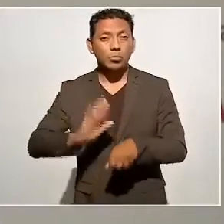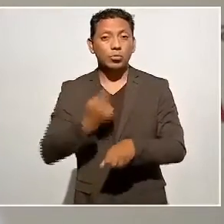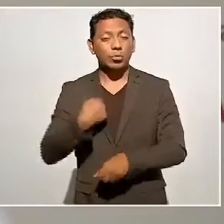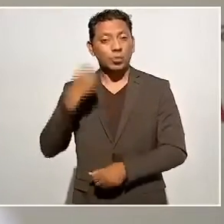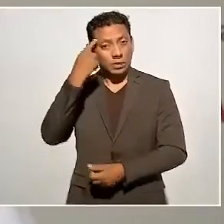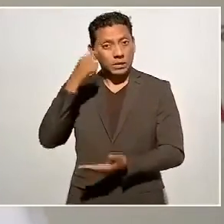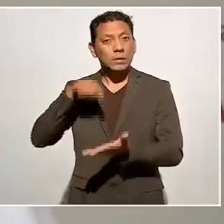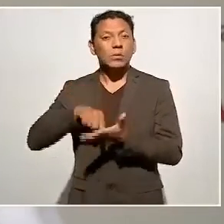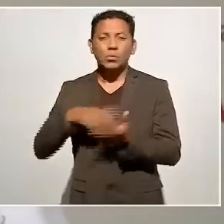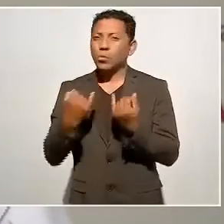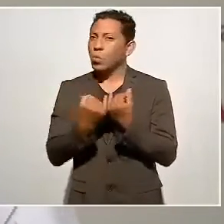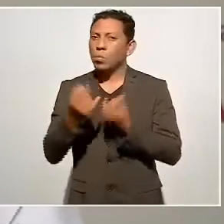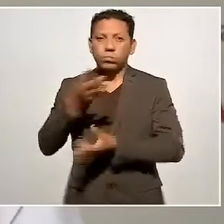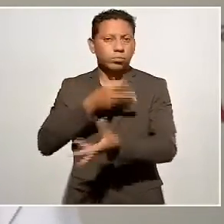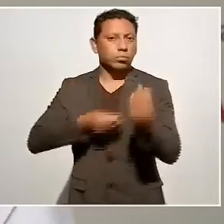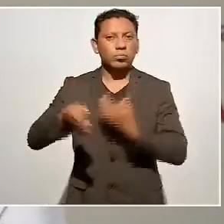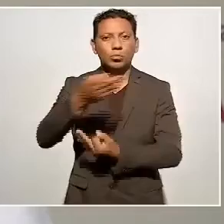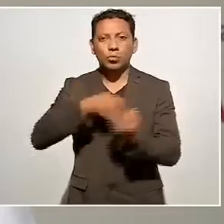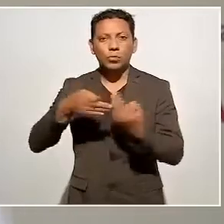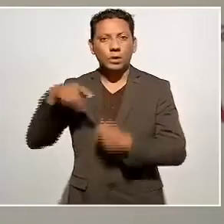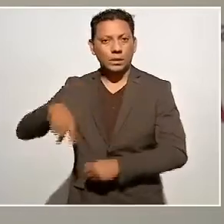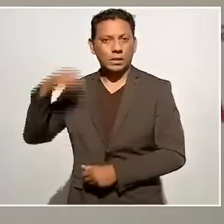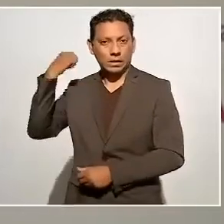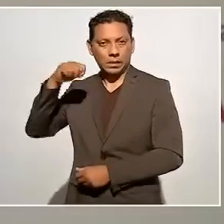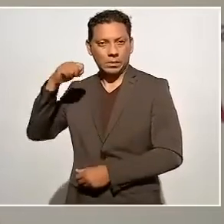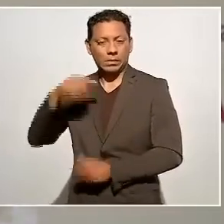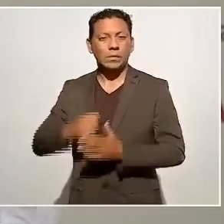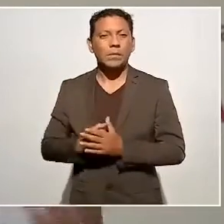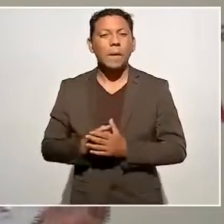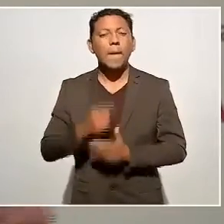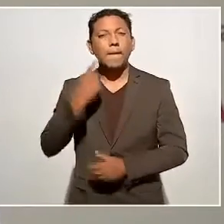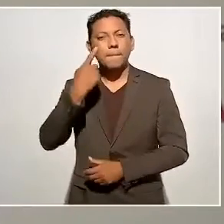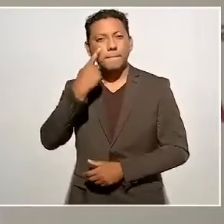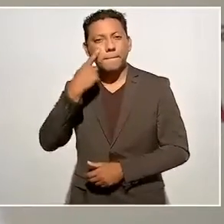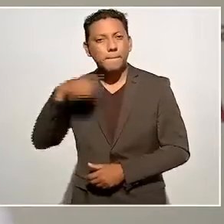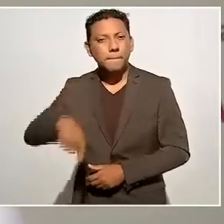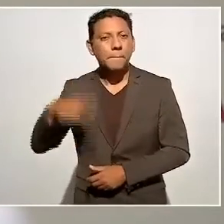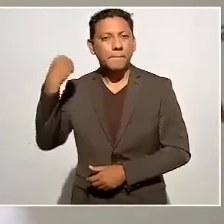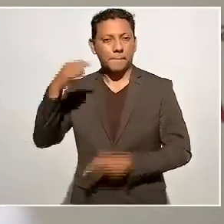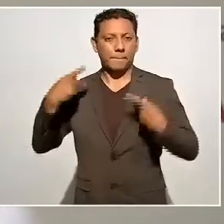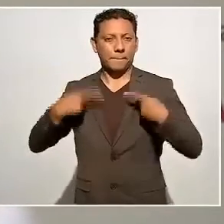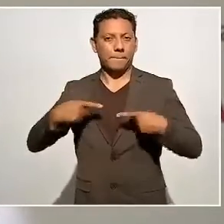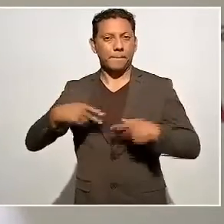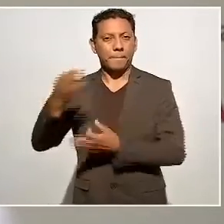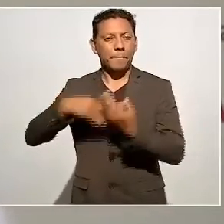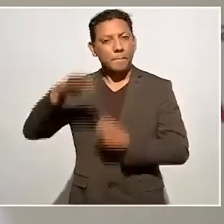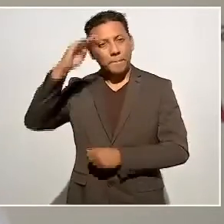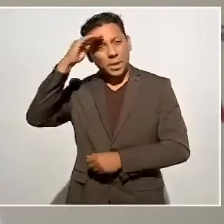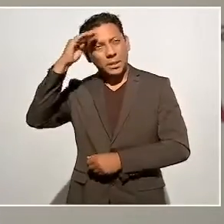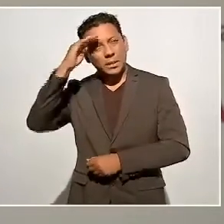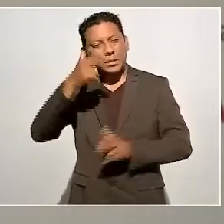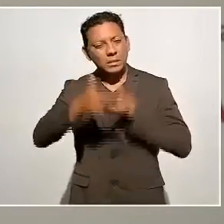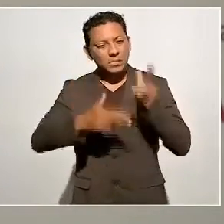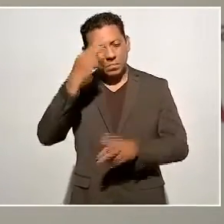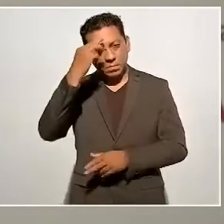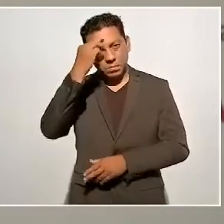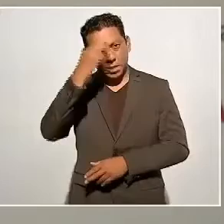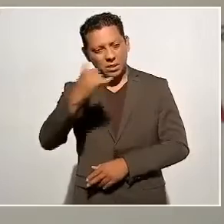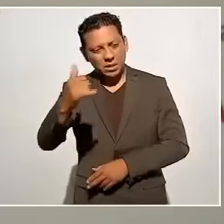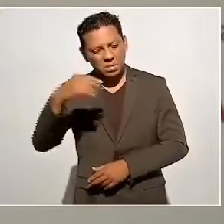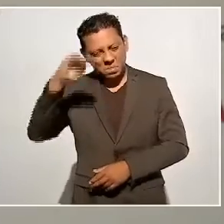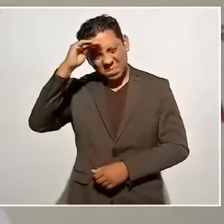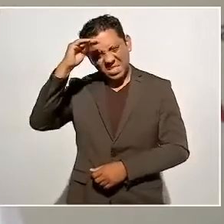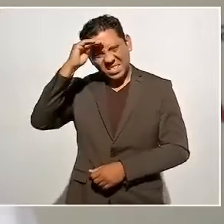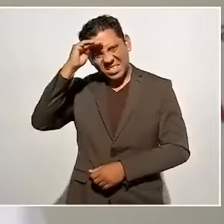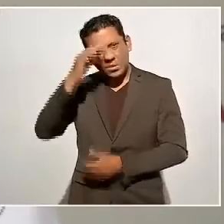que compartimos todos los tabasqueños. Cuando los tabasqueños pensamos en el Tren Maya, no